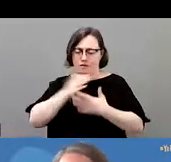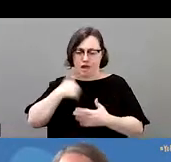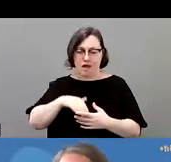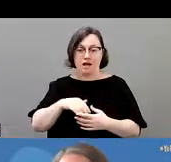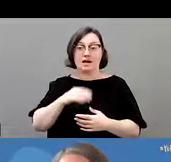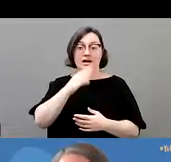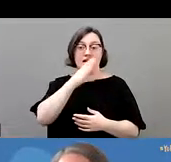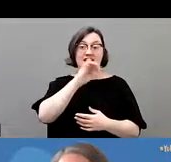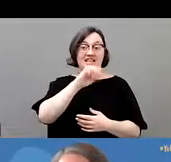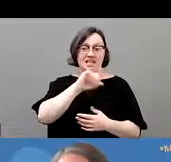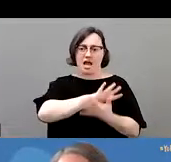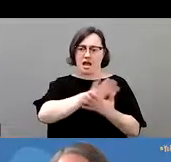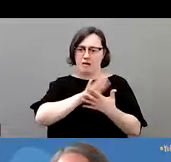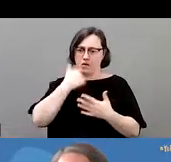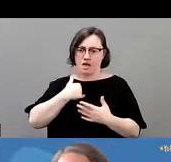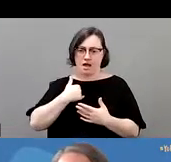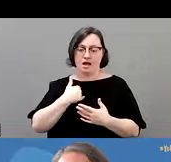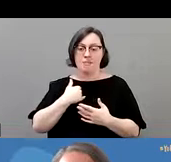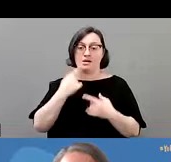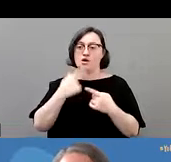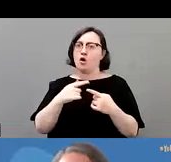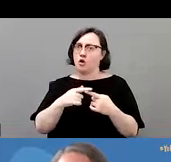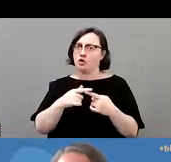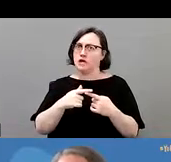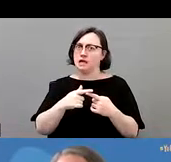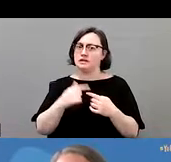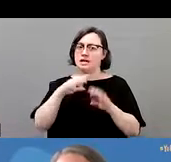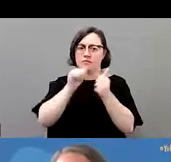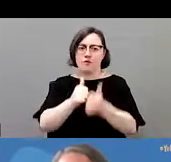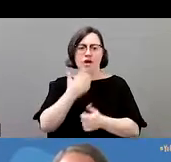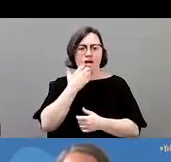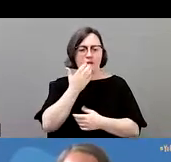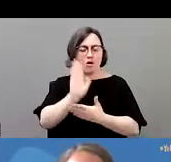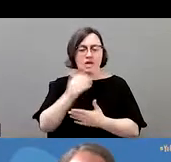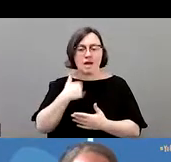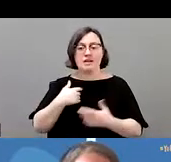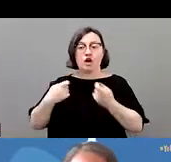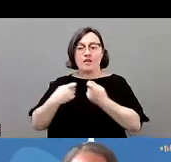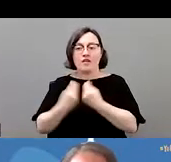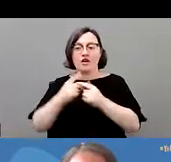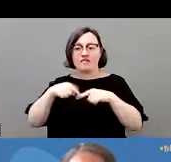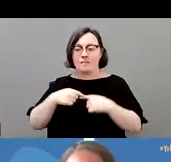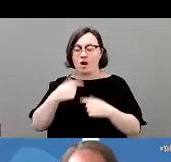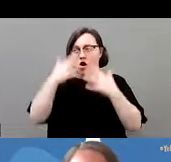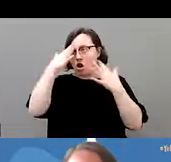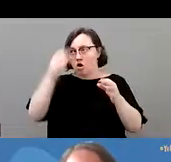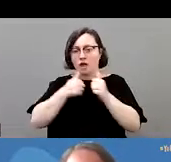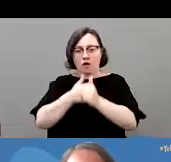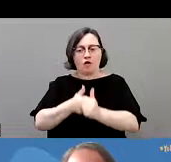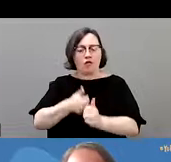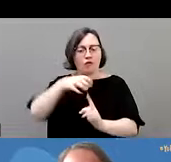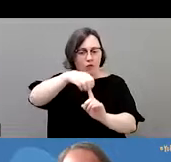Cristina ha hablado mucho de este tema, ha puesto varios ejemplos, y hablando también de la coordinación con familias, que obviamente esto es